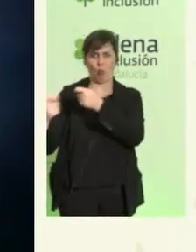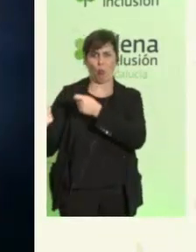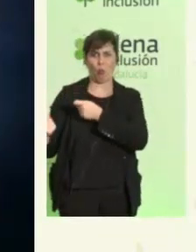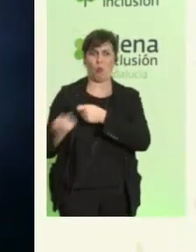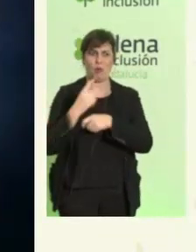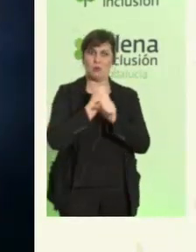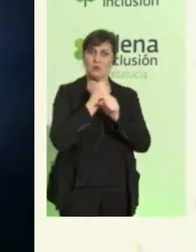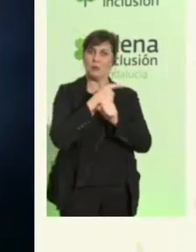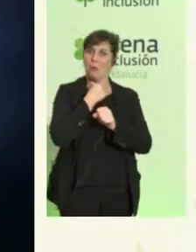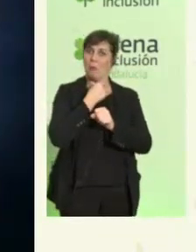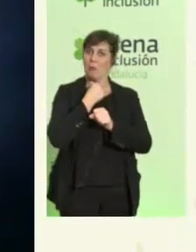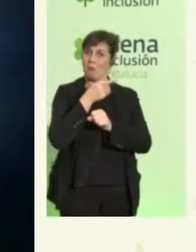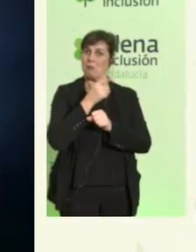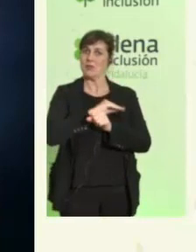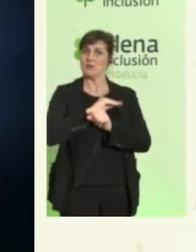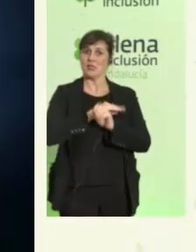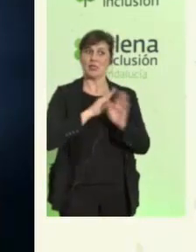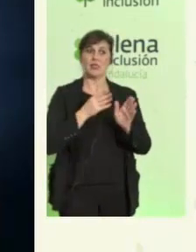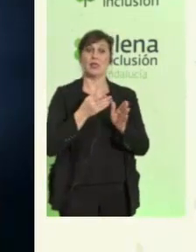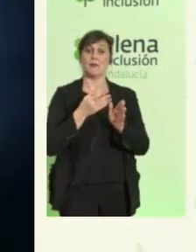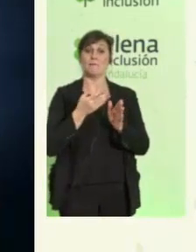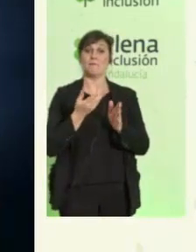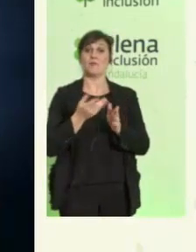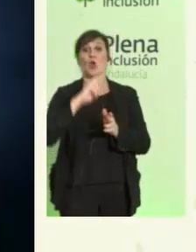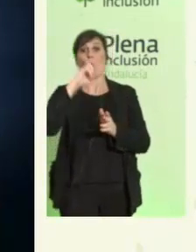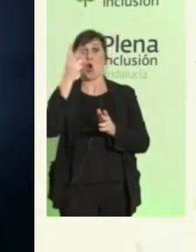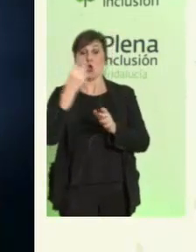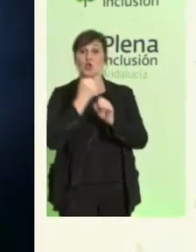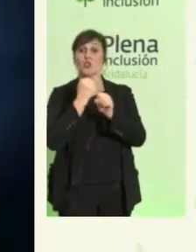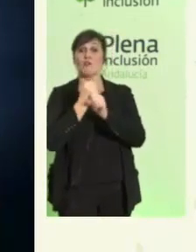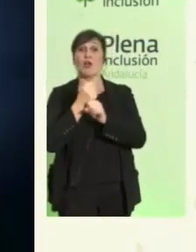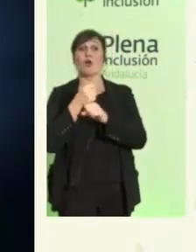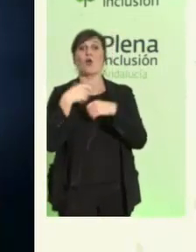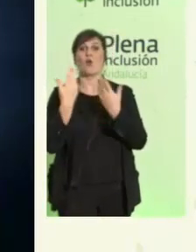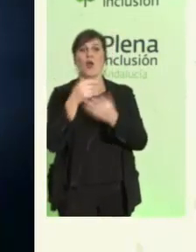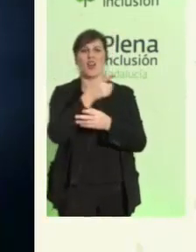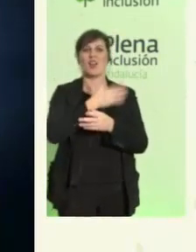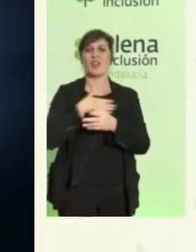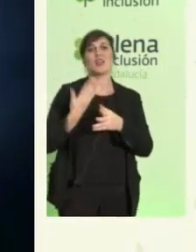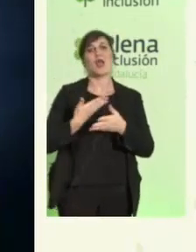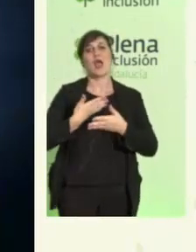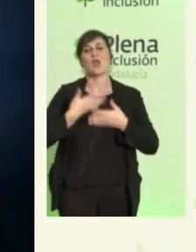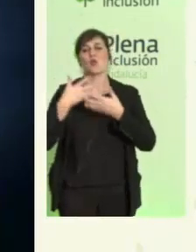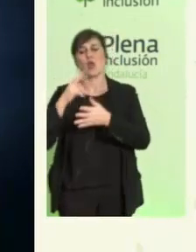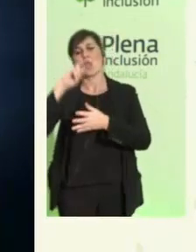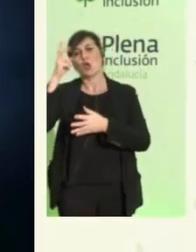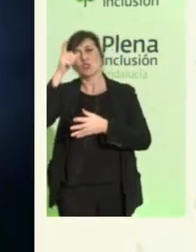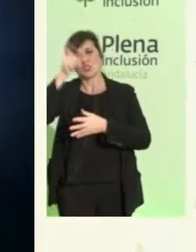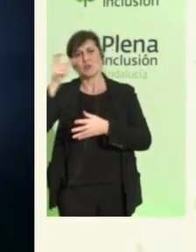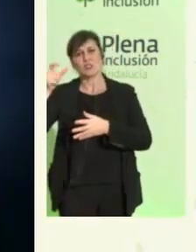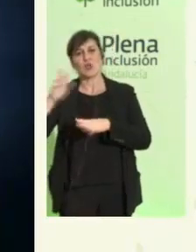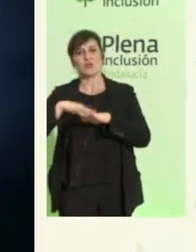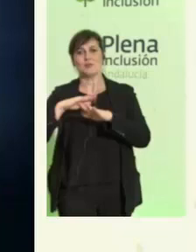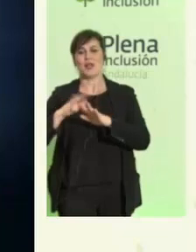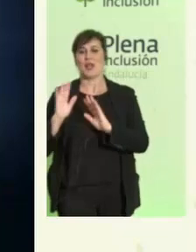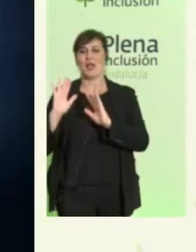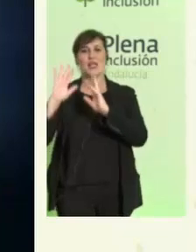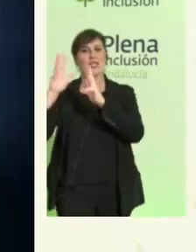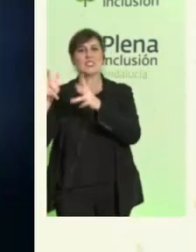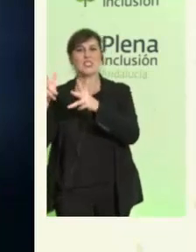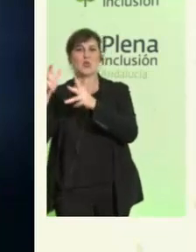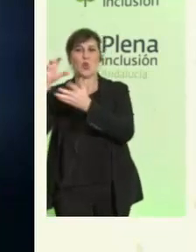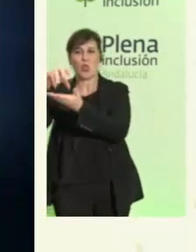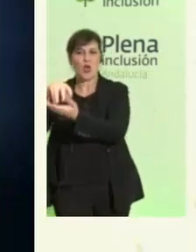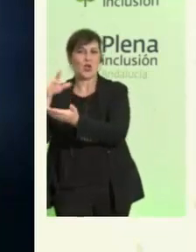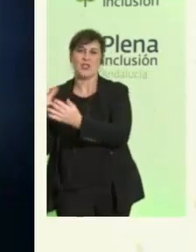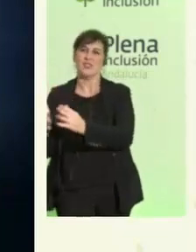mucho. Pero otra cosa que era una pasión incluso más grande es que quería ayudar a otras personas a salir de las instituciones.